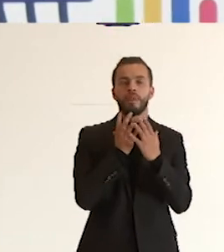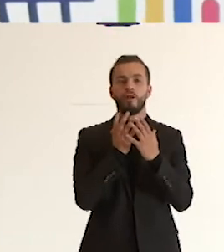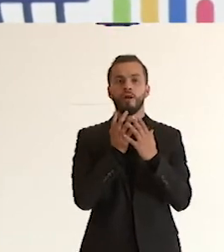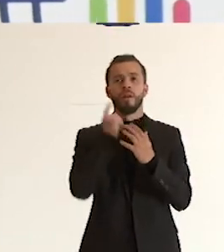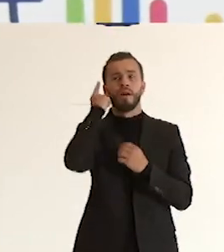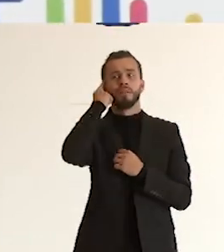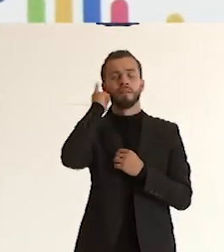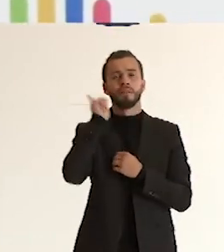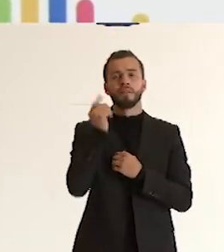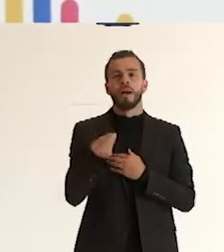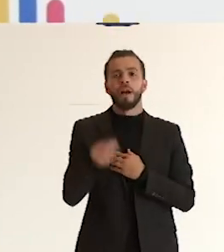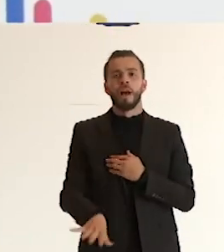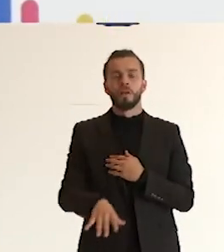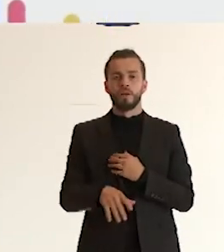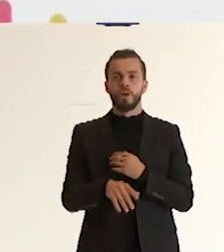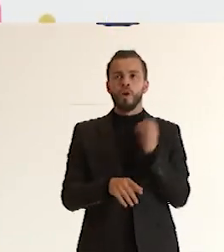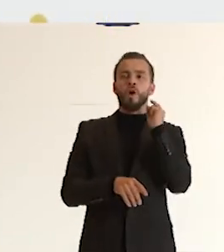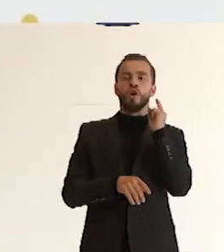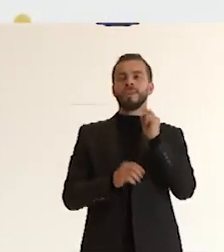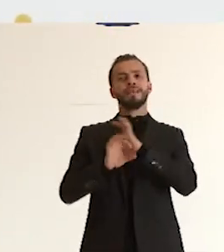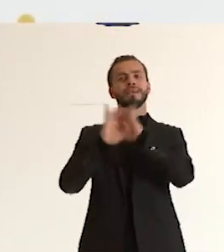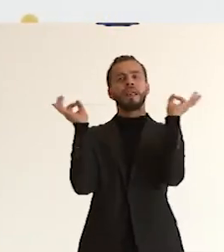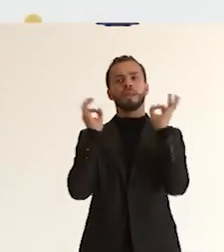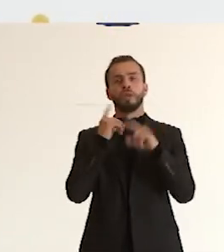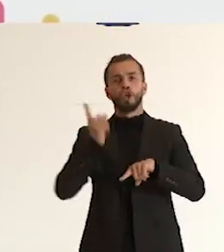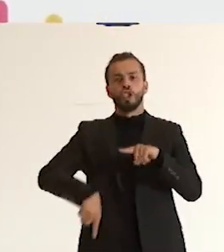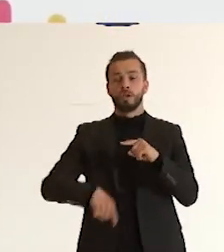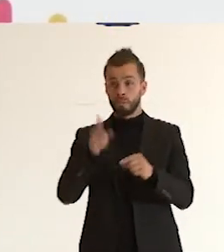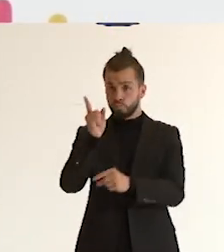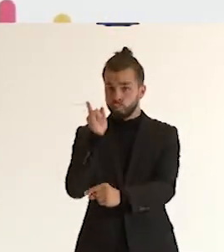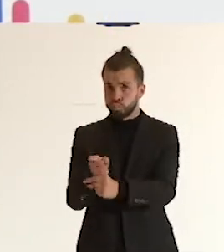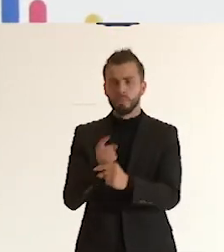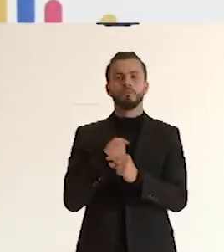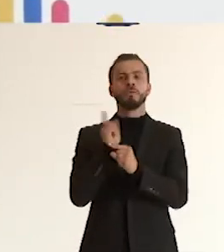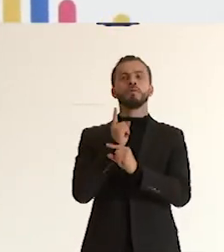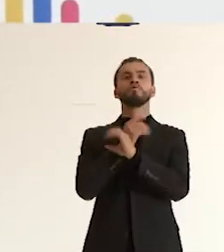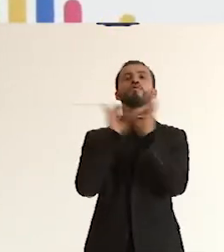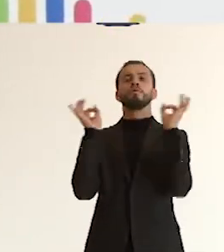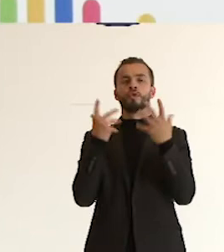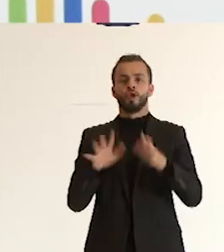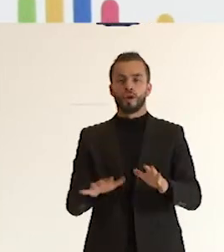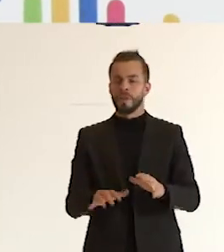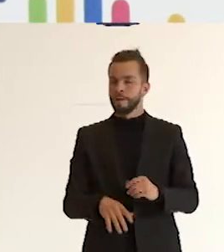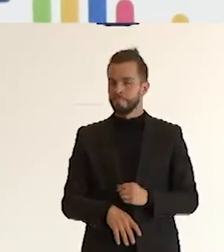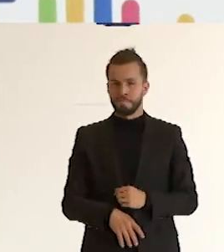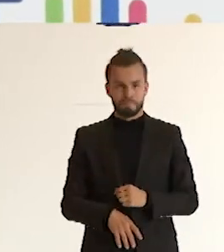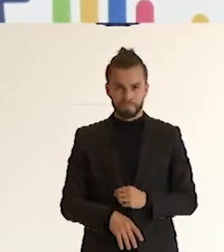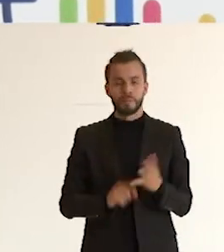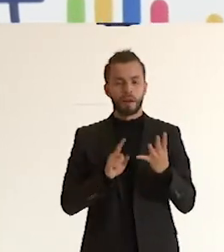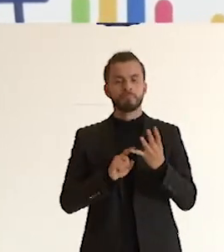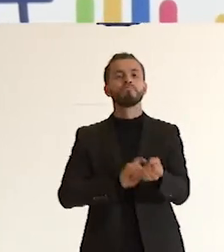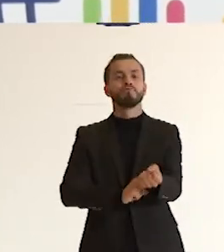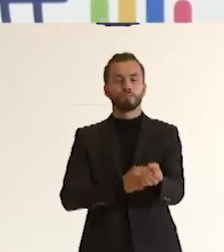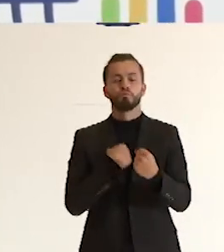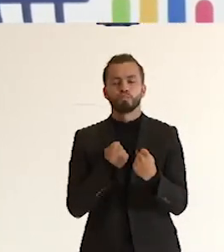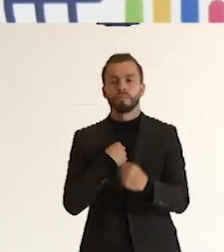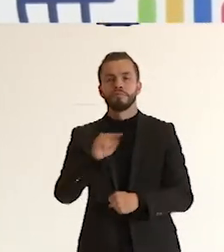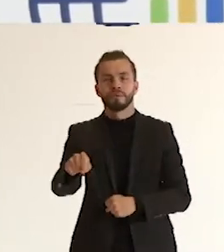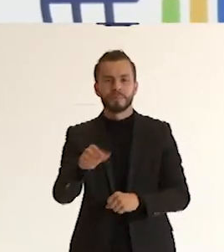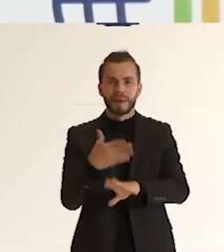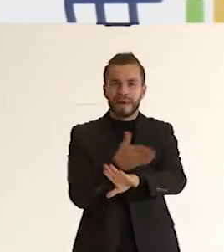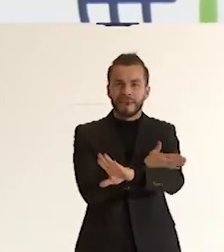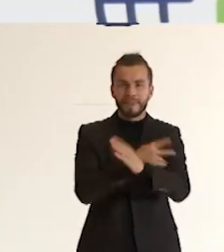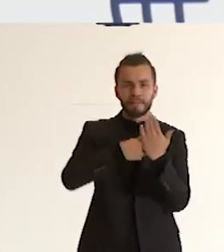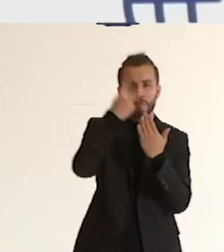hacerlo es muy costoso y que prefiero no hacer lo correcto eso nos pasa todo el tiempo y de hecho esa es una de las preocupaciones cuando abordamos estos proyectos